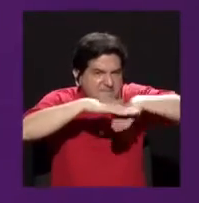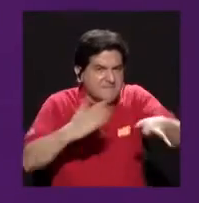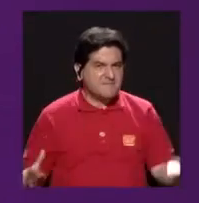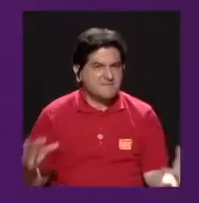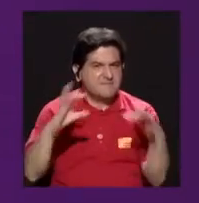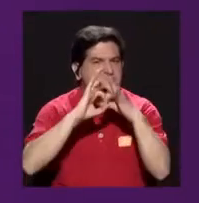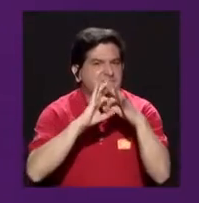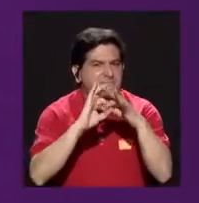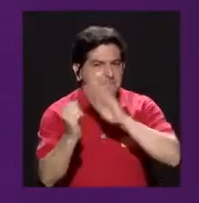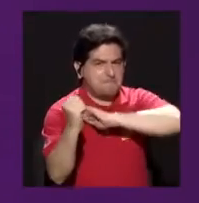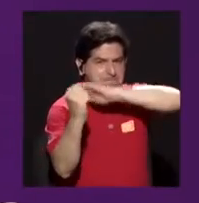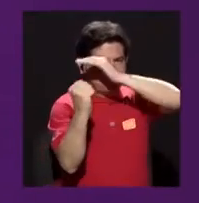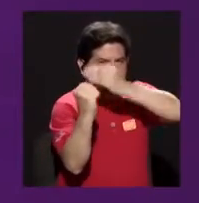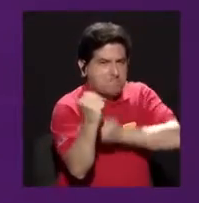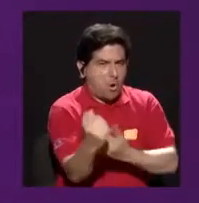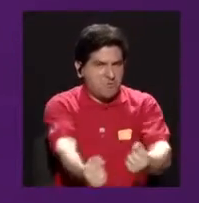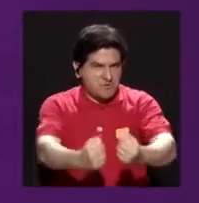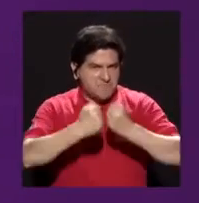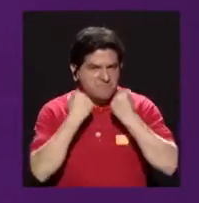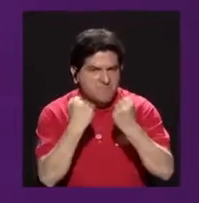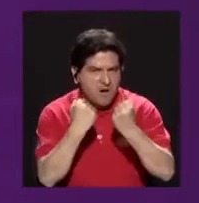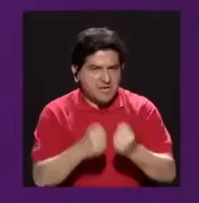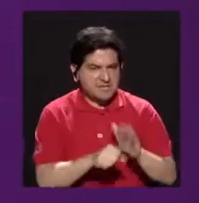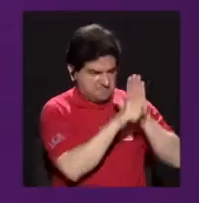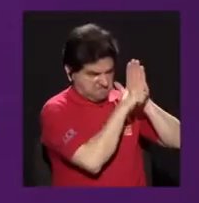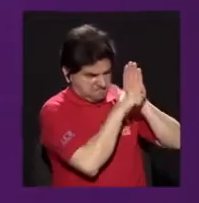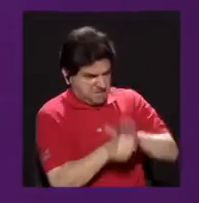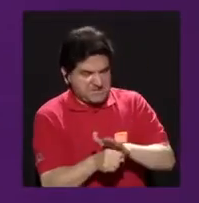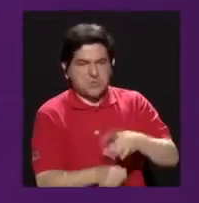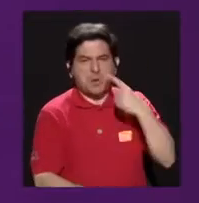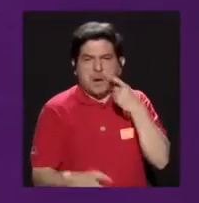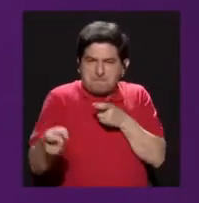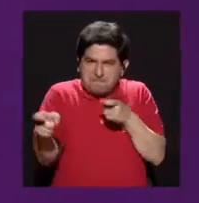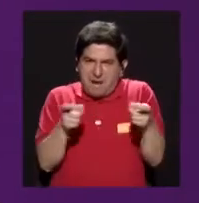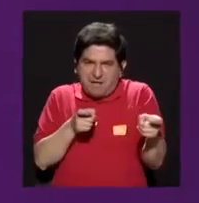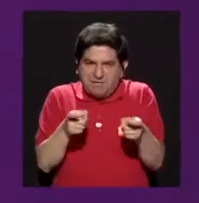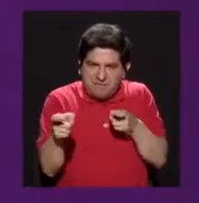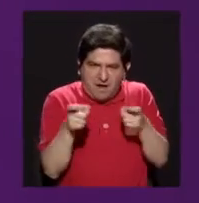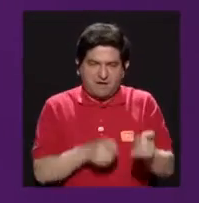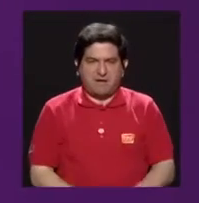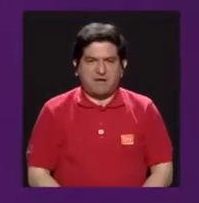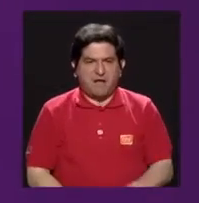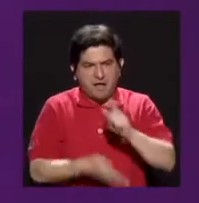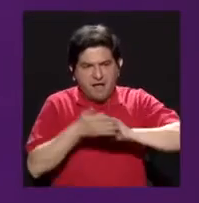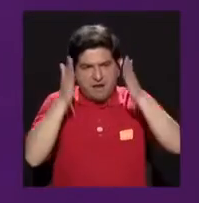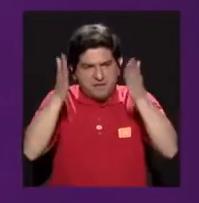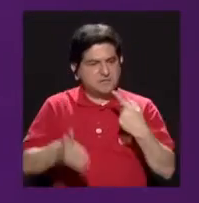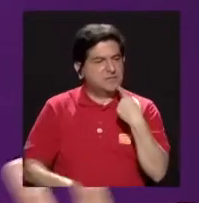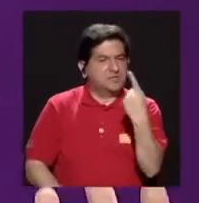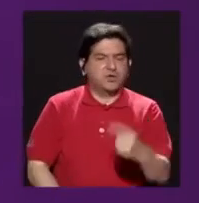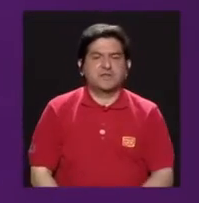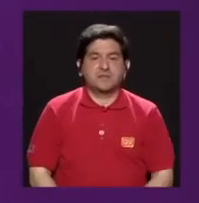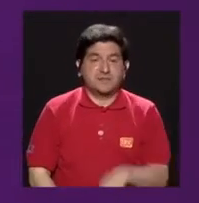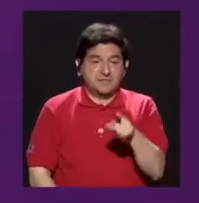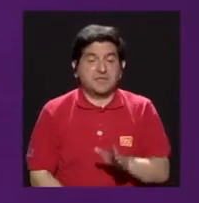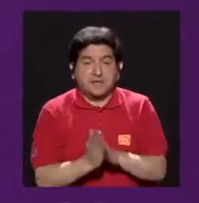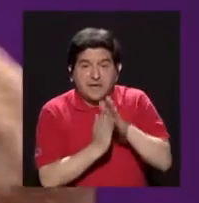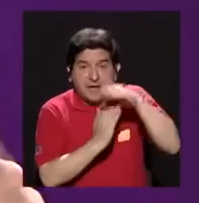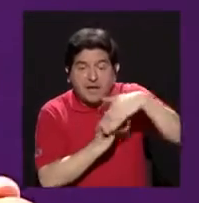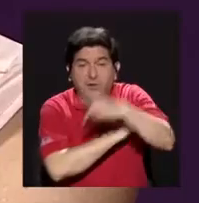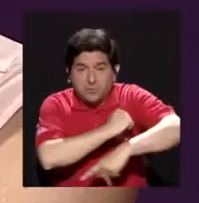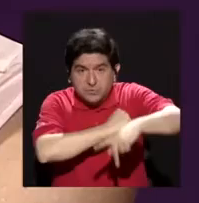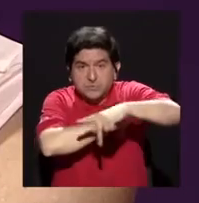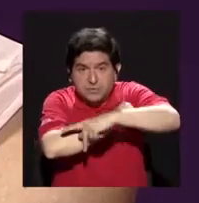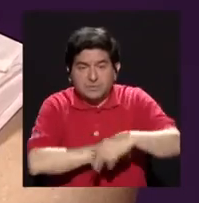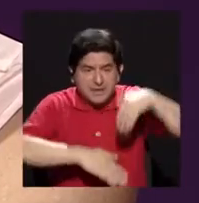ver con un poder muy fuerte, muy represivo, muy patriarcal. Algunos autores llaman que es el exceso que hay en este país